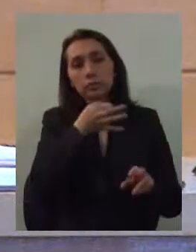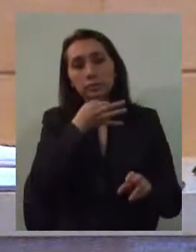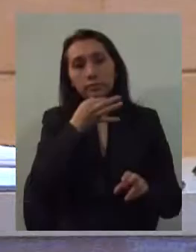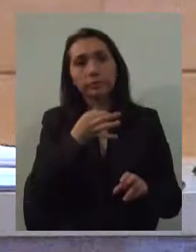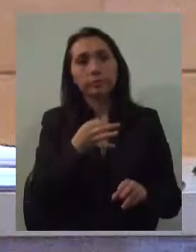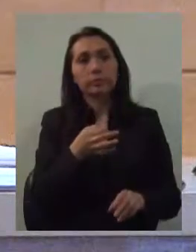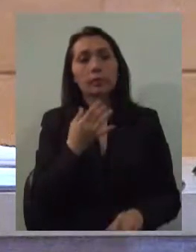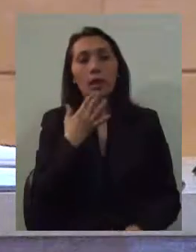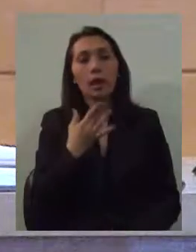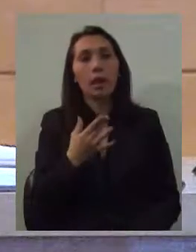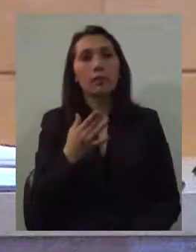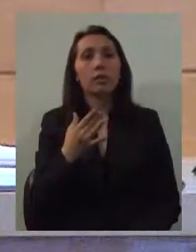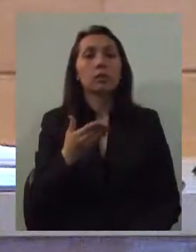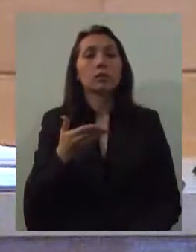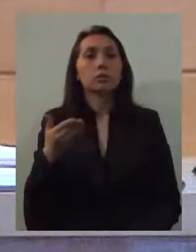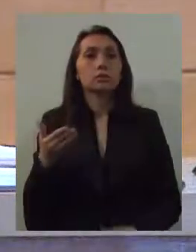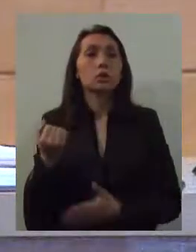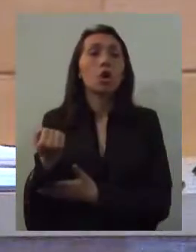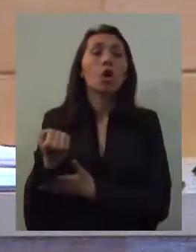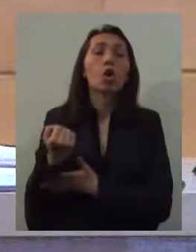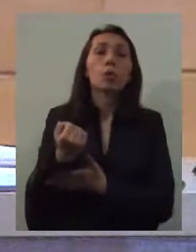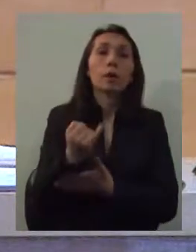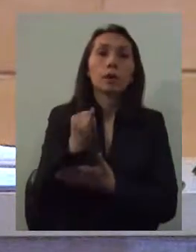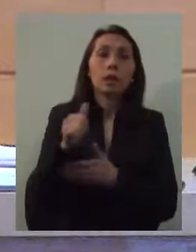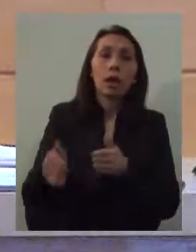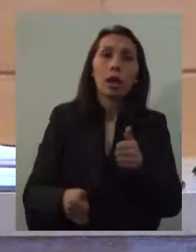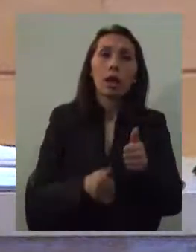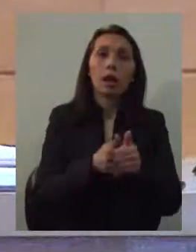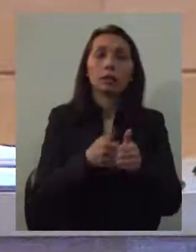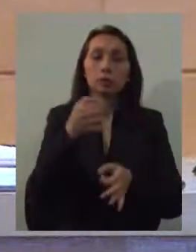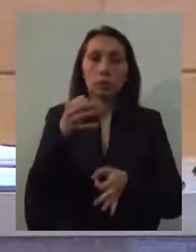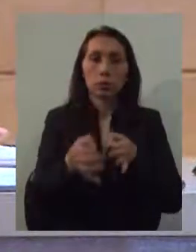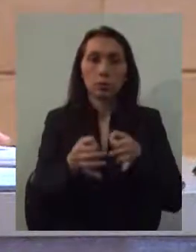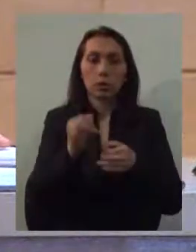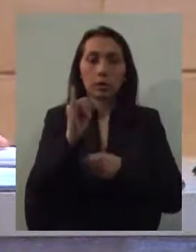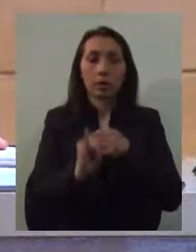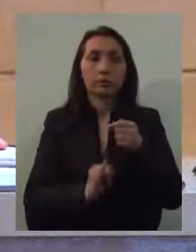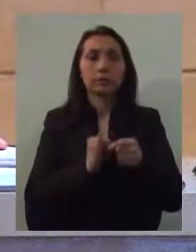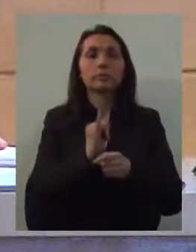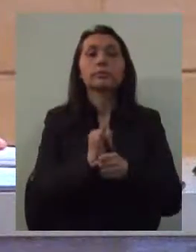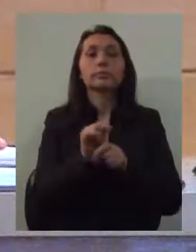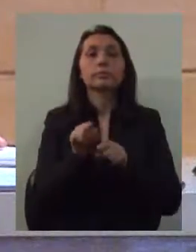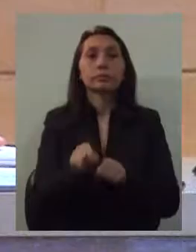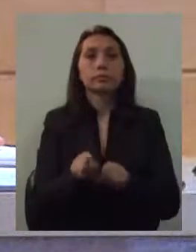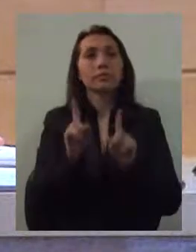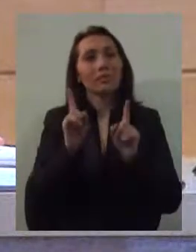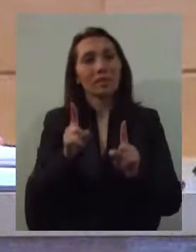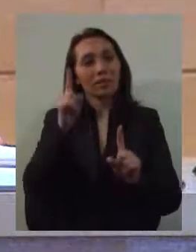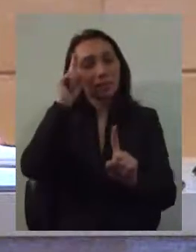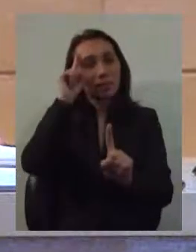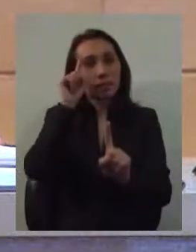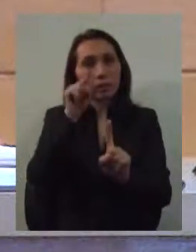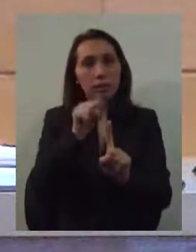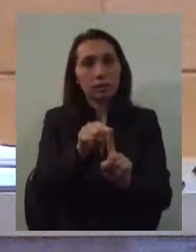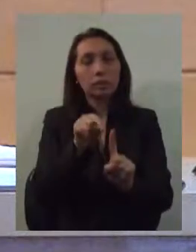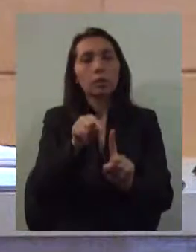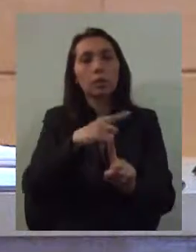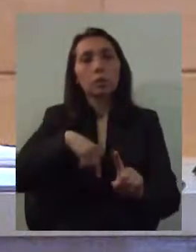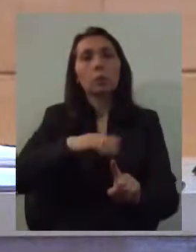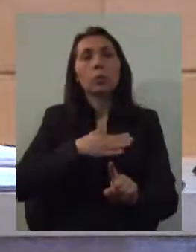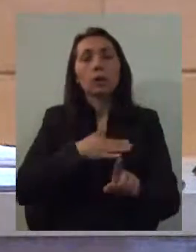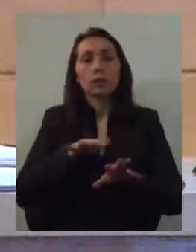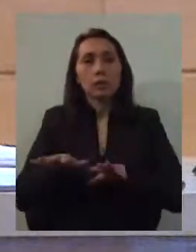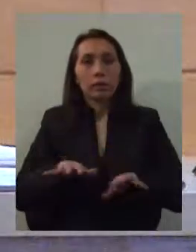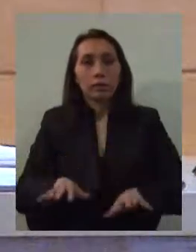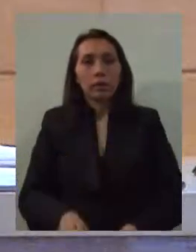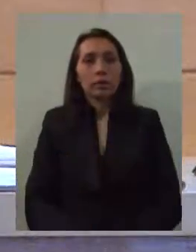de las palabras del doctor, cooperación y asistencia jurídica internacional, que ese tiene que ser el eje de nuestra